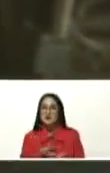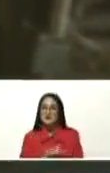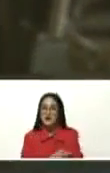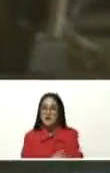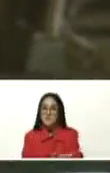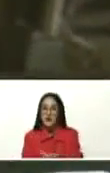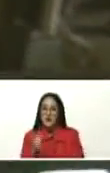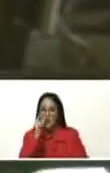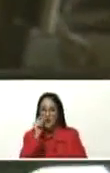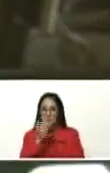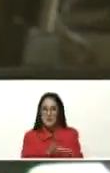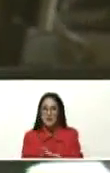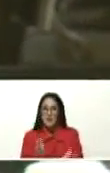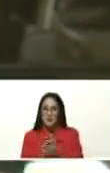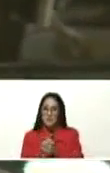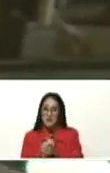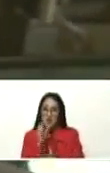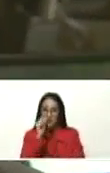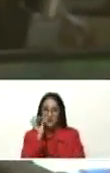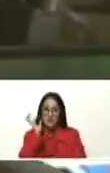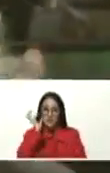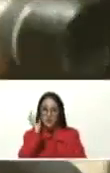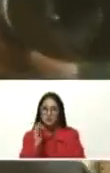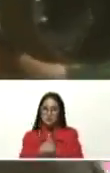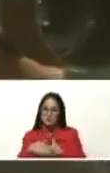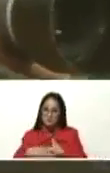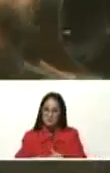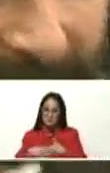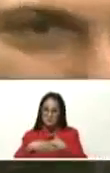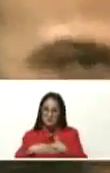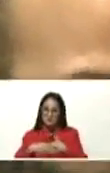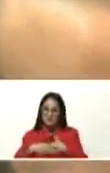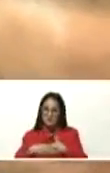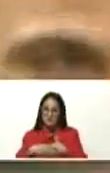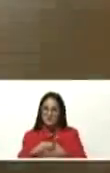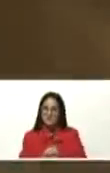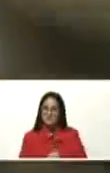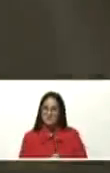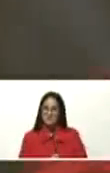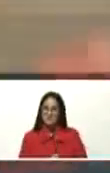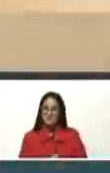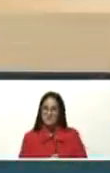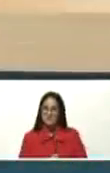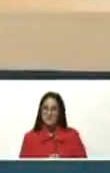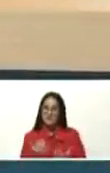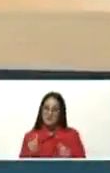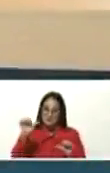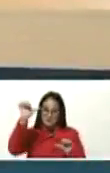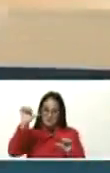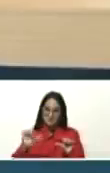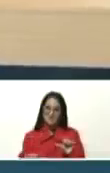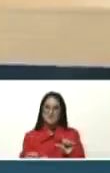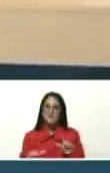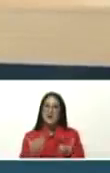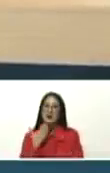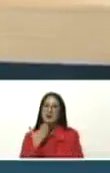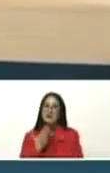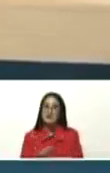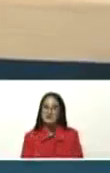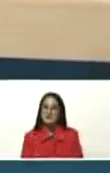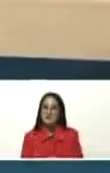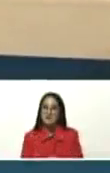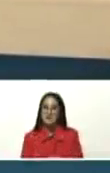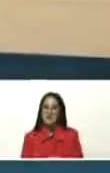y hermanas, compañeros y compañeras. Mucho gusto. Han sido justamente las palabras de agradecimiento